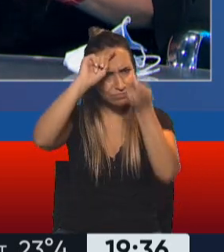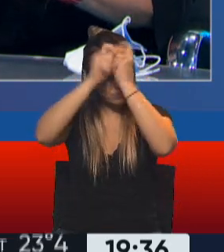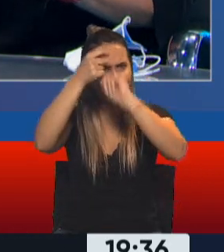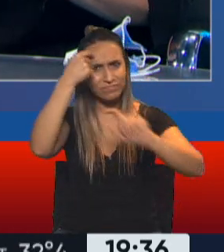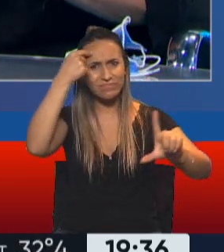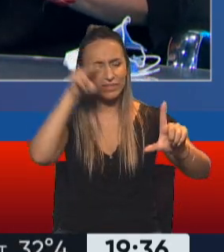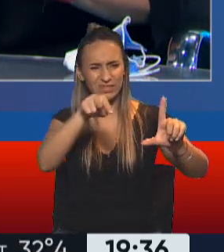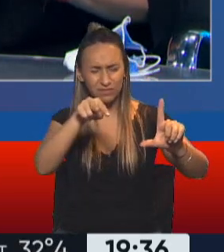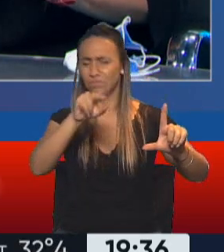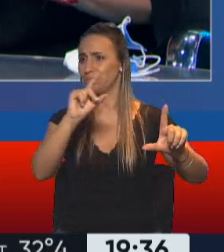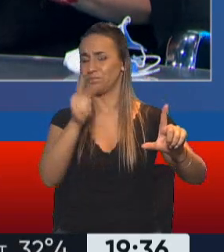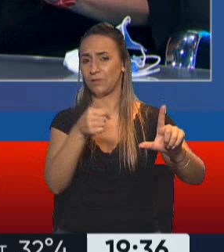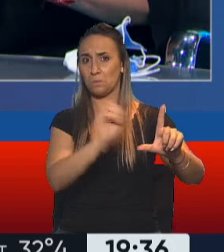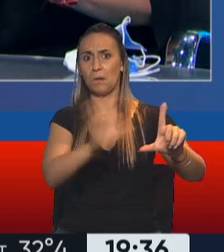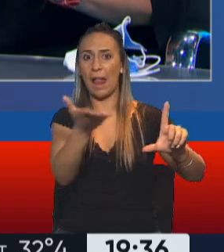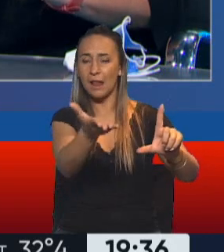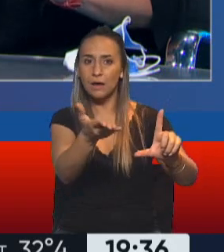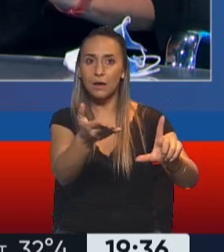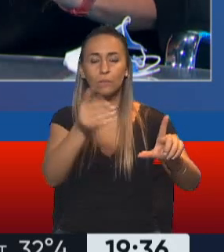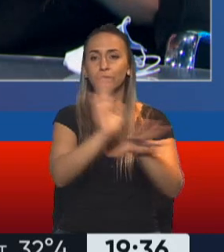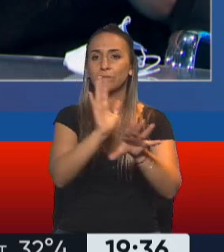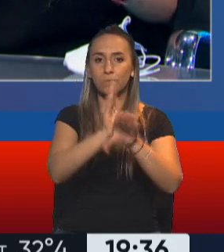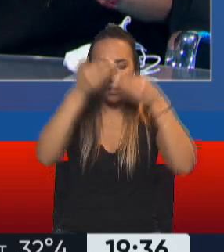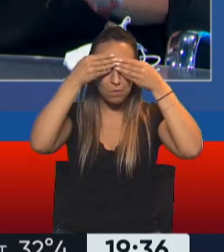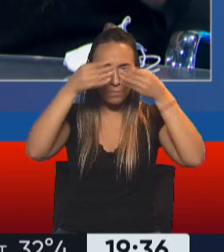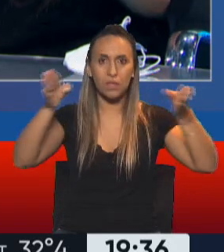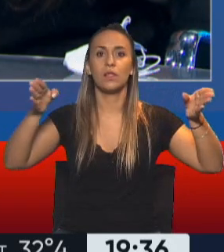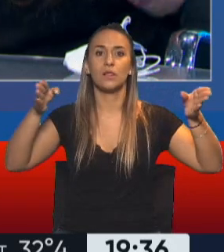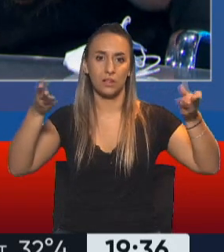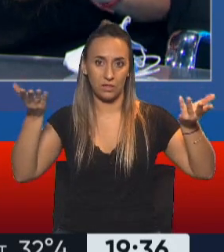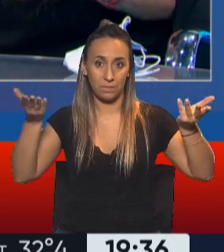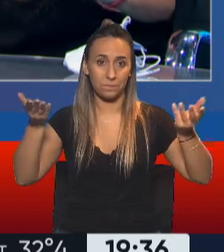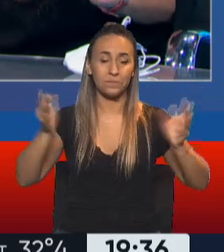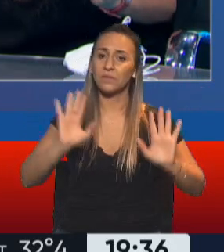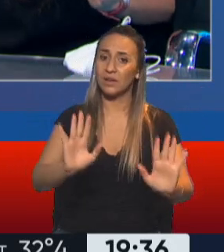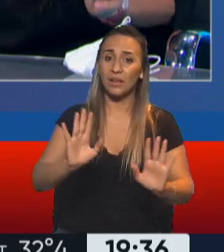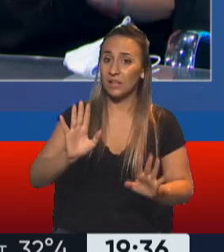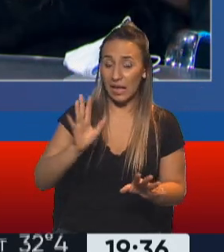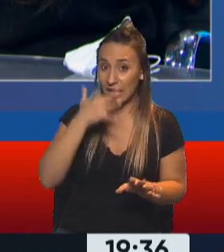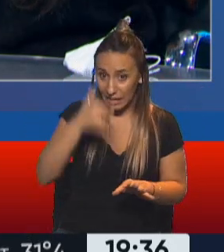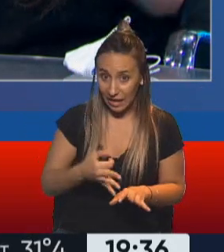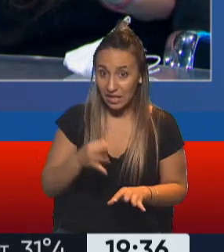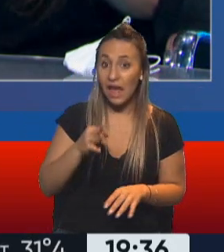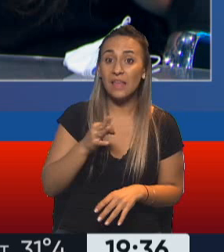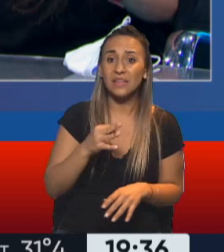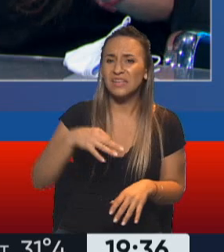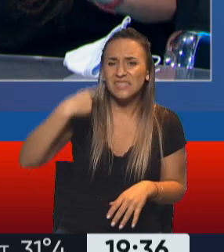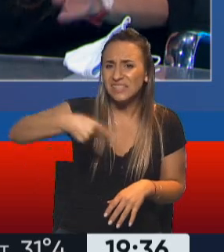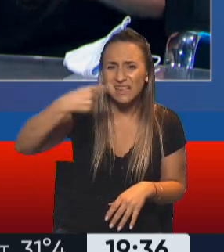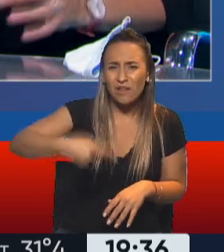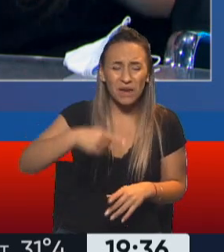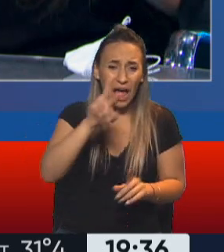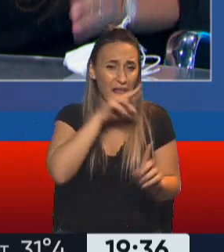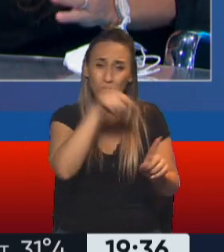cambios. Nosotros vivimos... Digamos, nosotros decimos algo siempre. Toda la vida nos mataron. Desde que la humanidad es humanidad, a